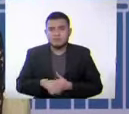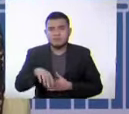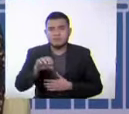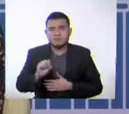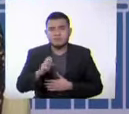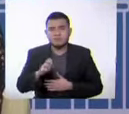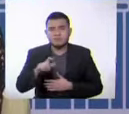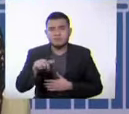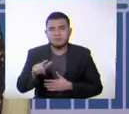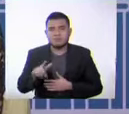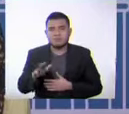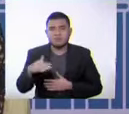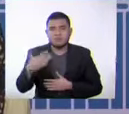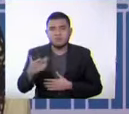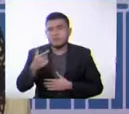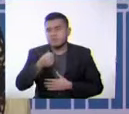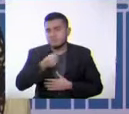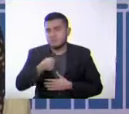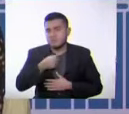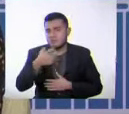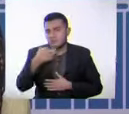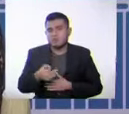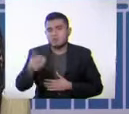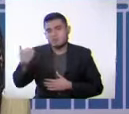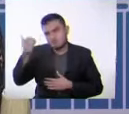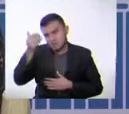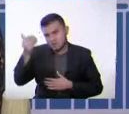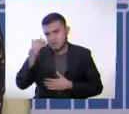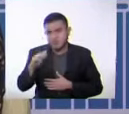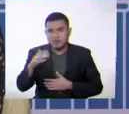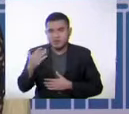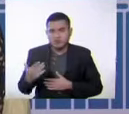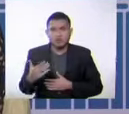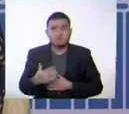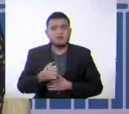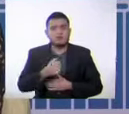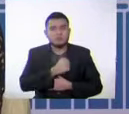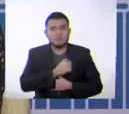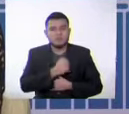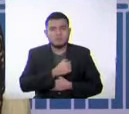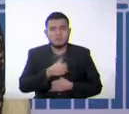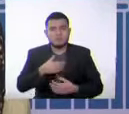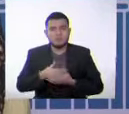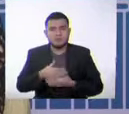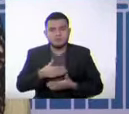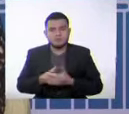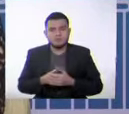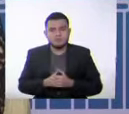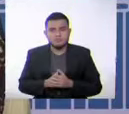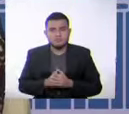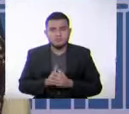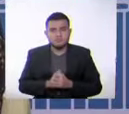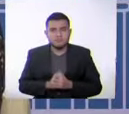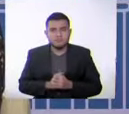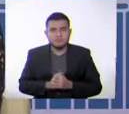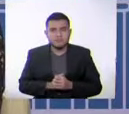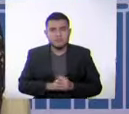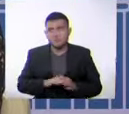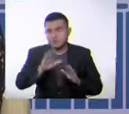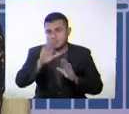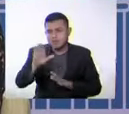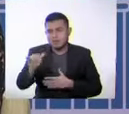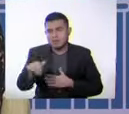en cuanto hay que informarse, hay que educarse, hay que ser responsable sexualmente. Además, respetar al